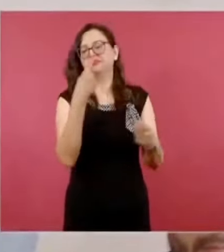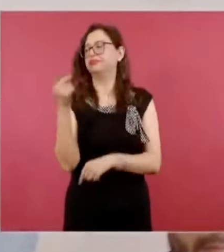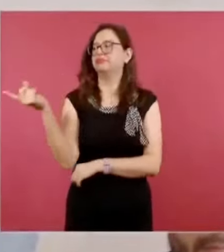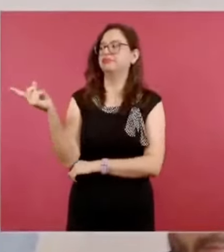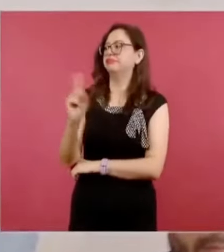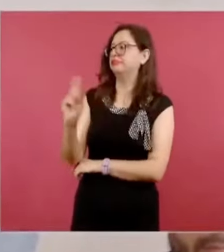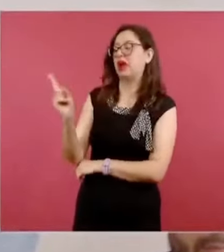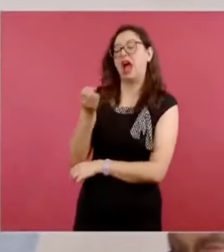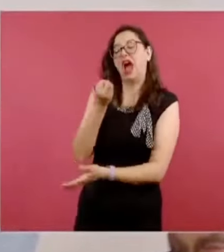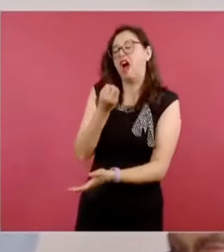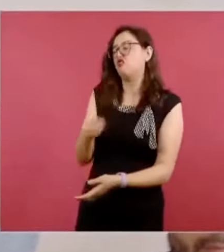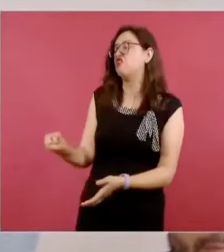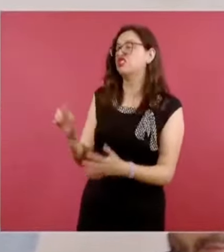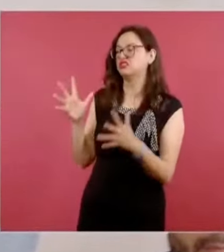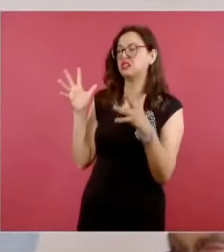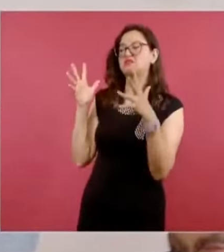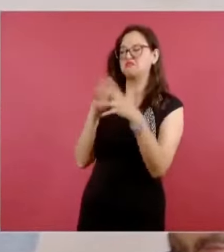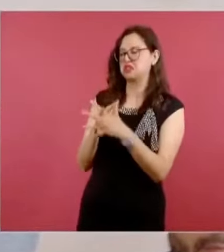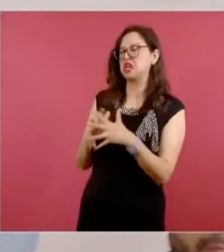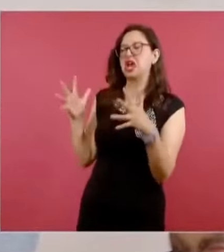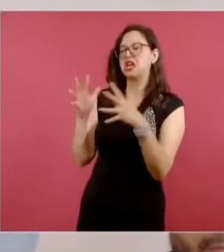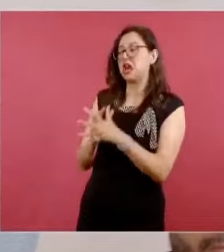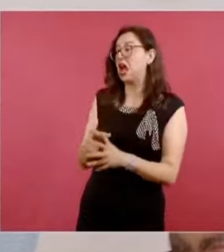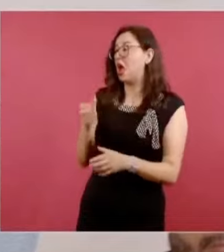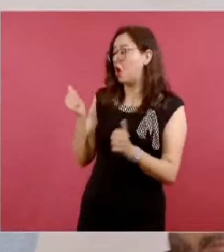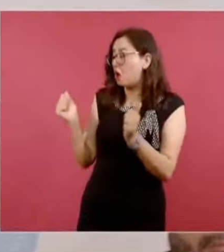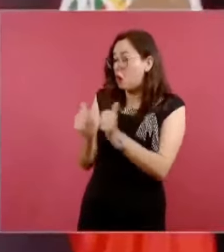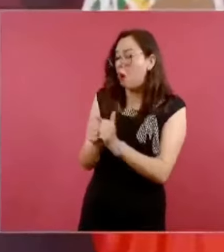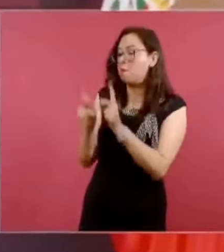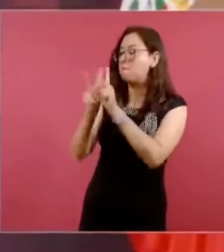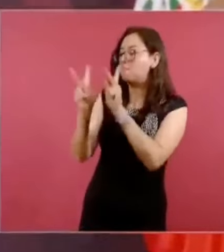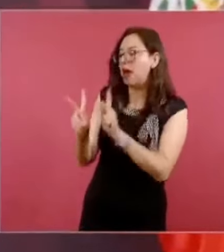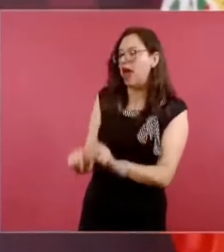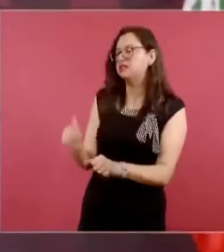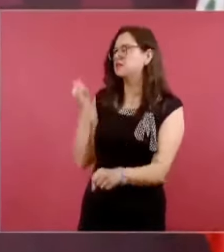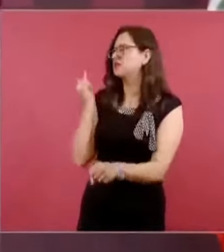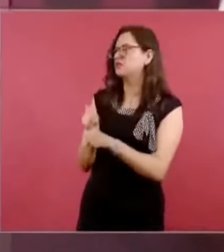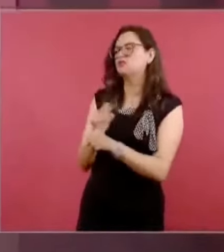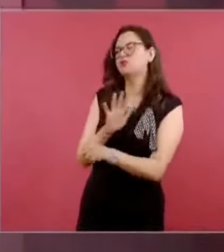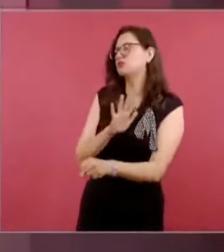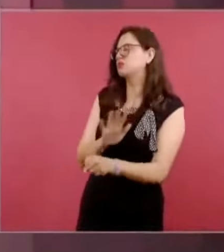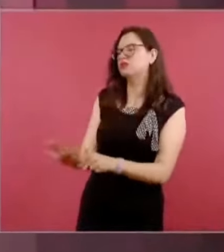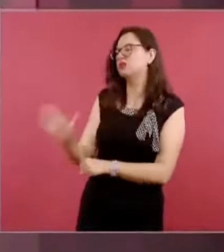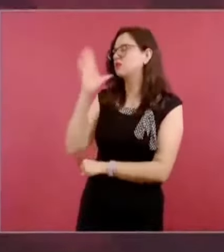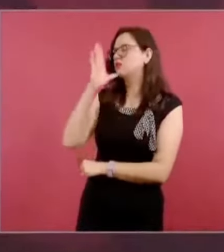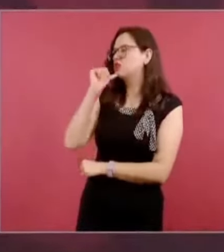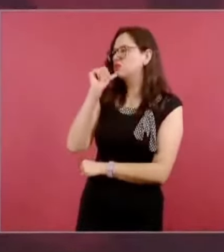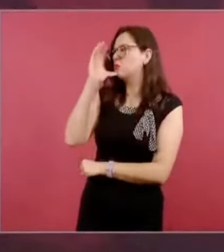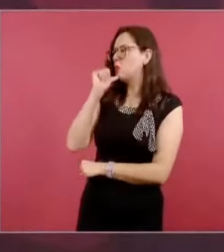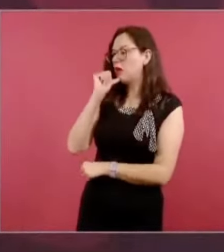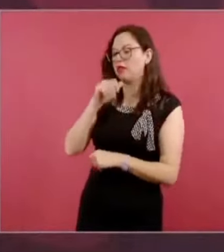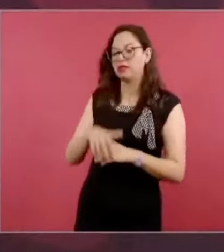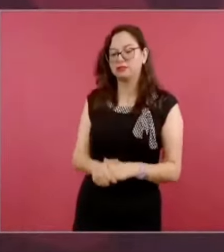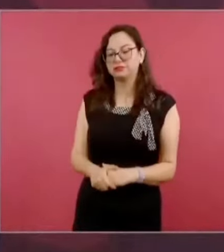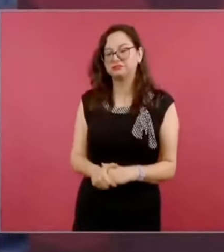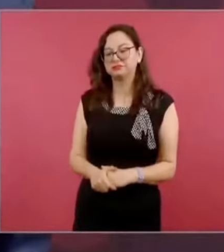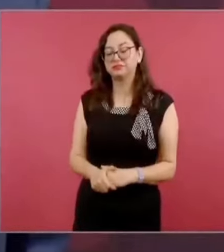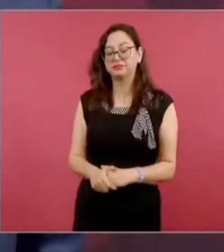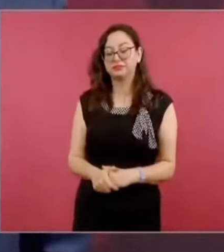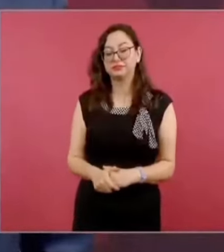pacífica, nunca, jamás. Yo recuerdo que la decepción mayor se causó